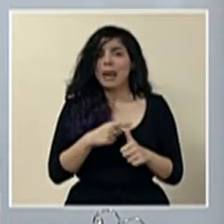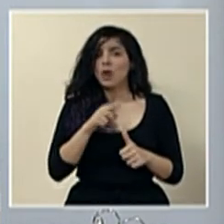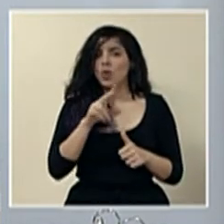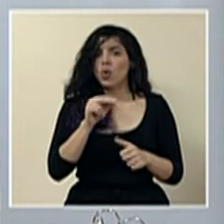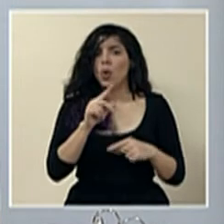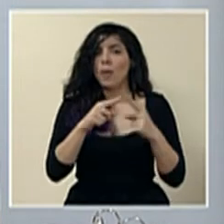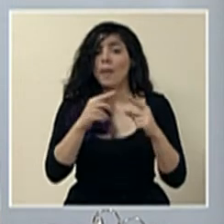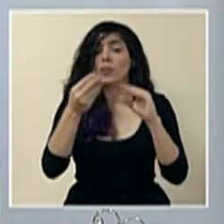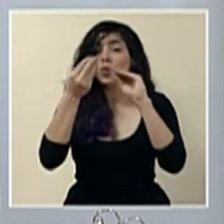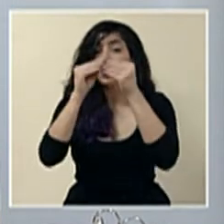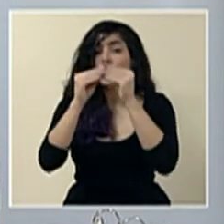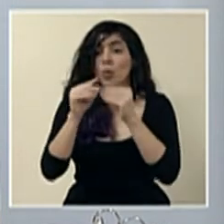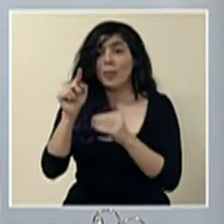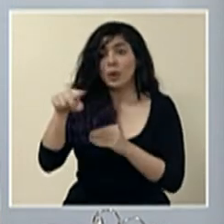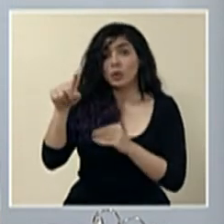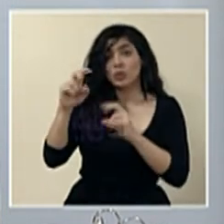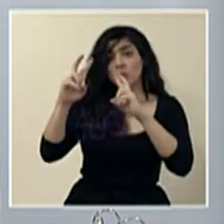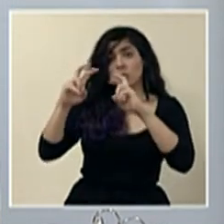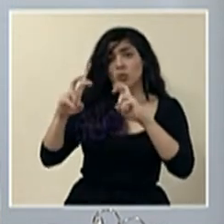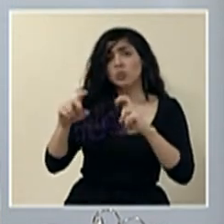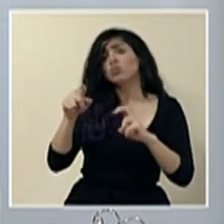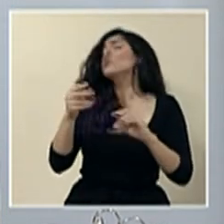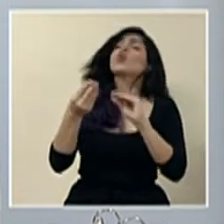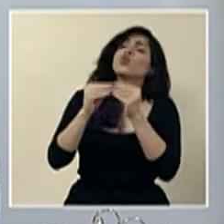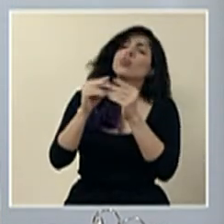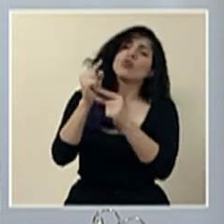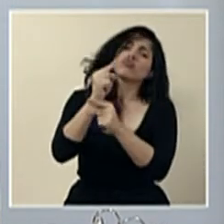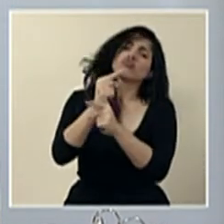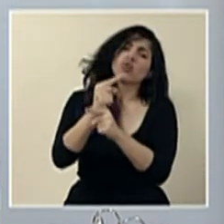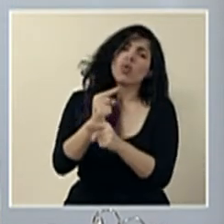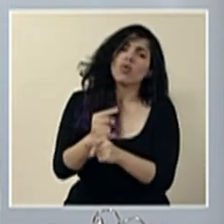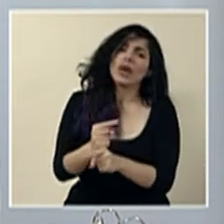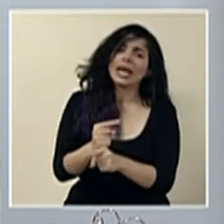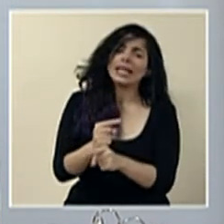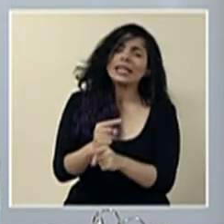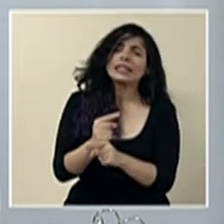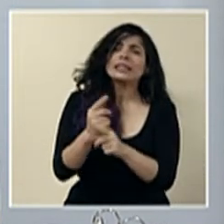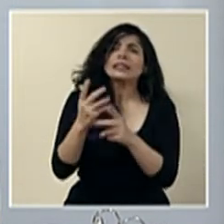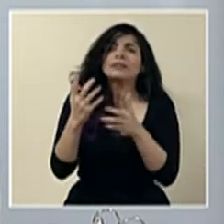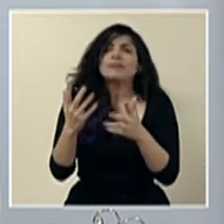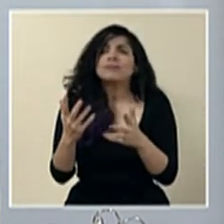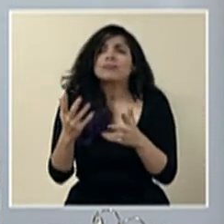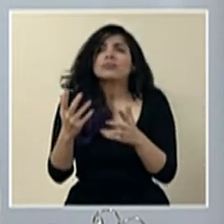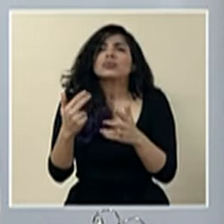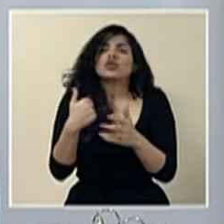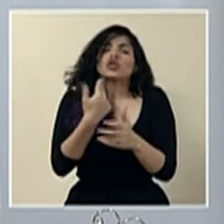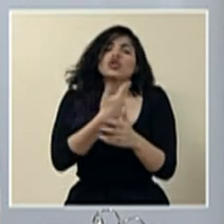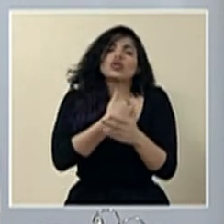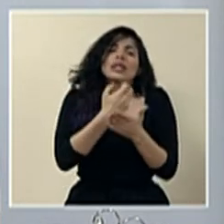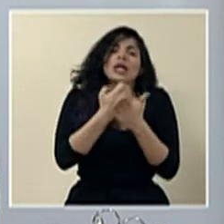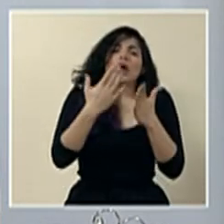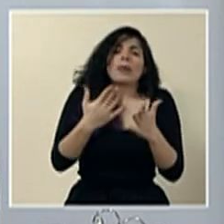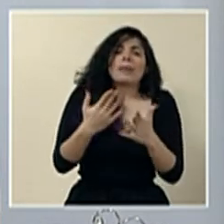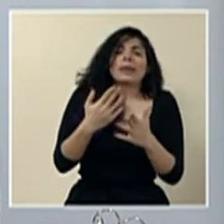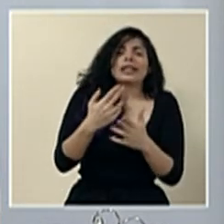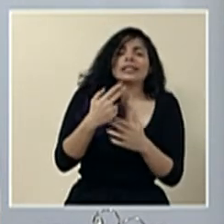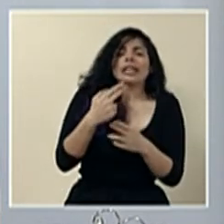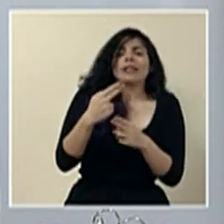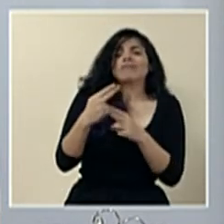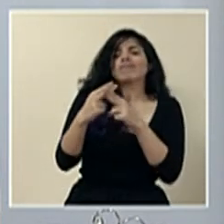creo que los números que hacen ellos son números adecuados, lo que nosotros economistas llamamos